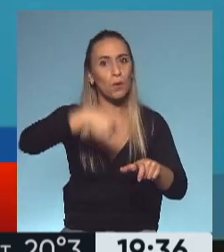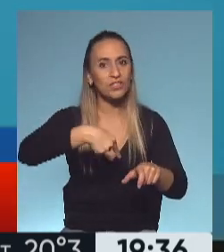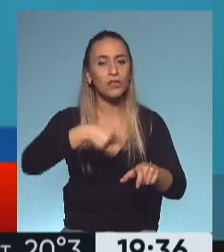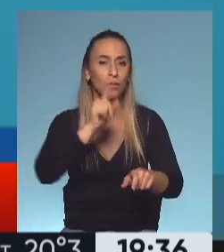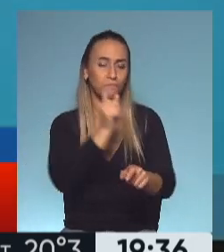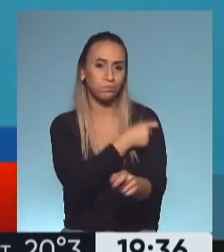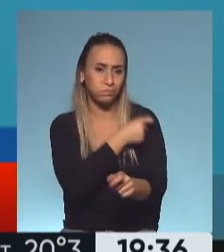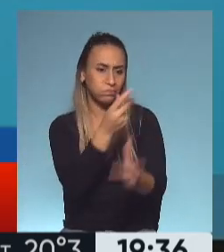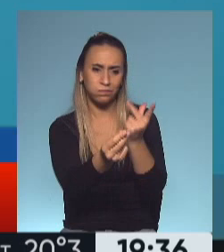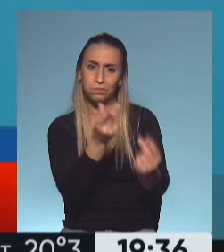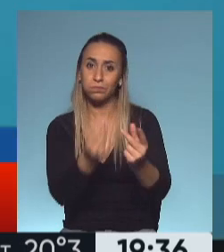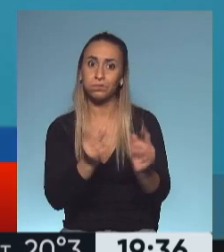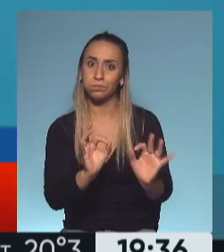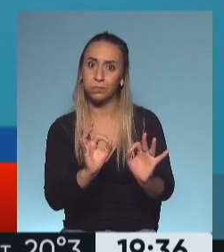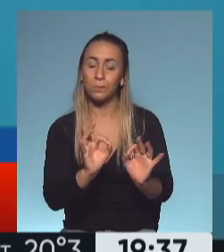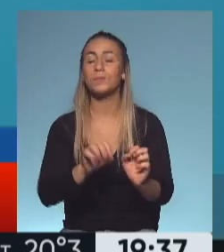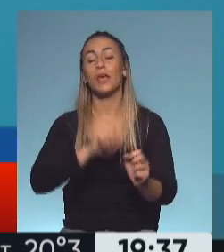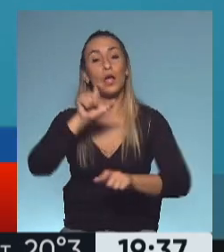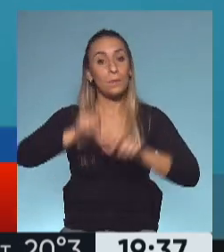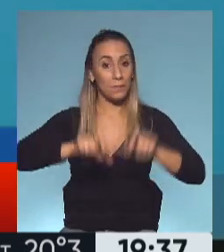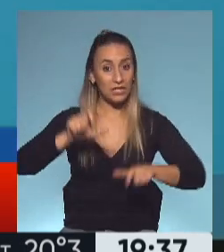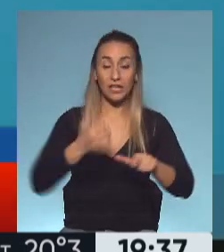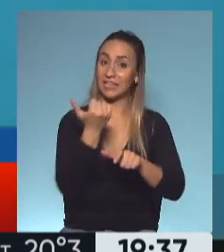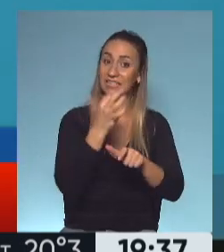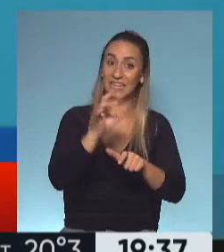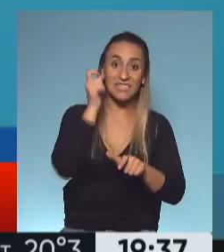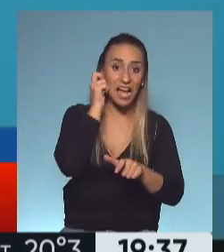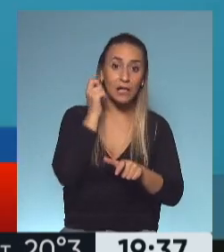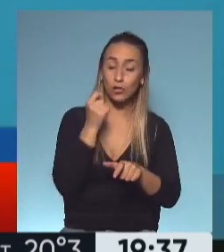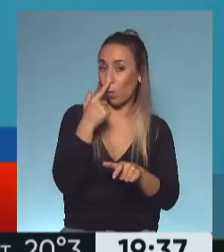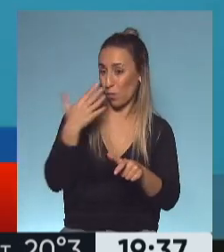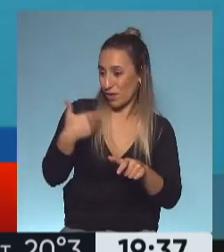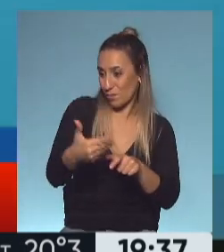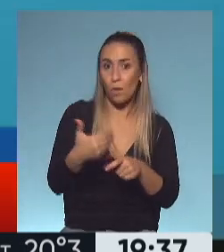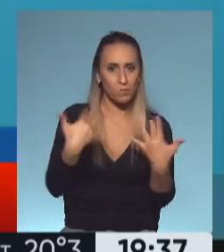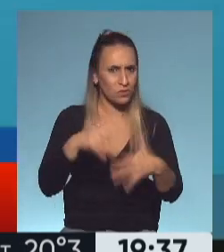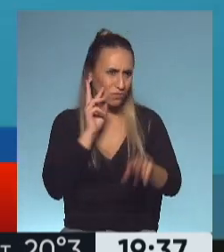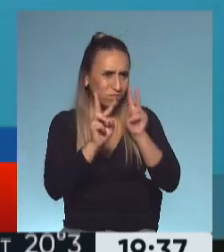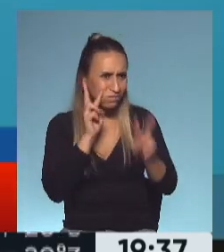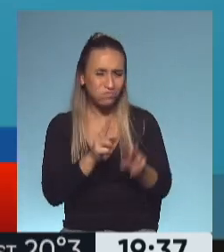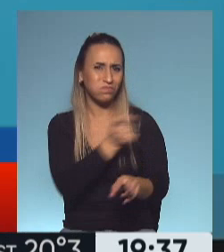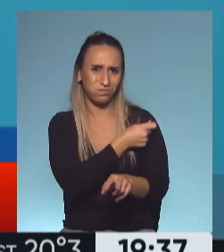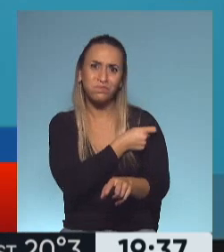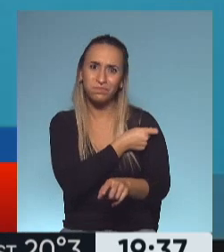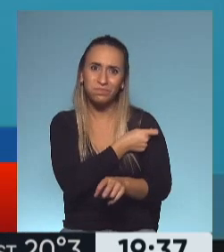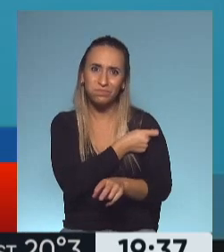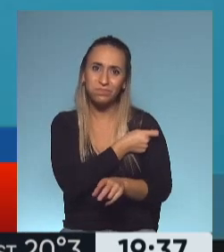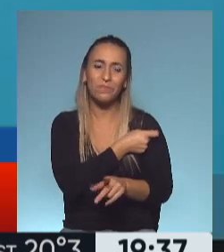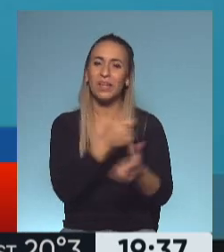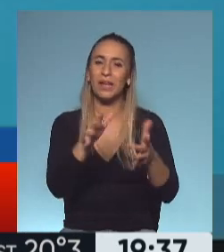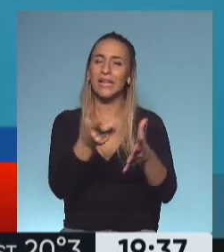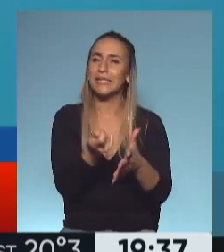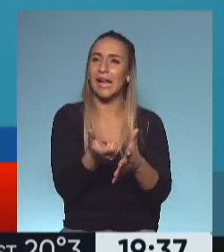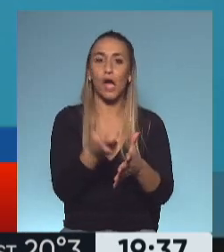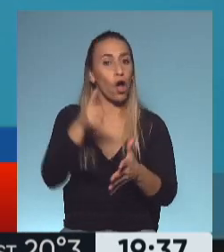de cobertura, en las personas de 60 años que hemos visto últimamente muchos vacunados, estamos alcanzando